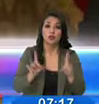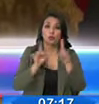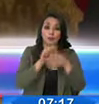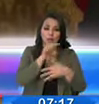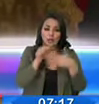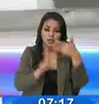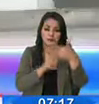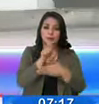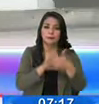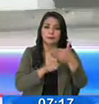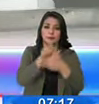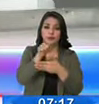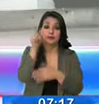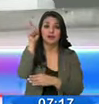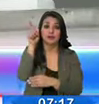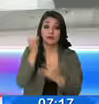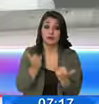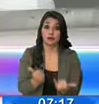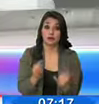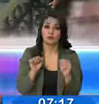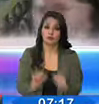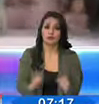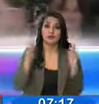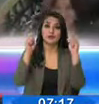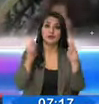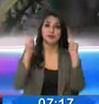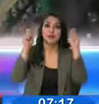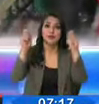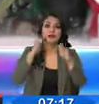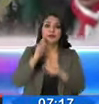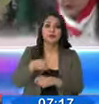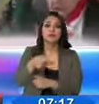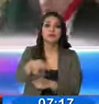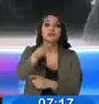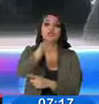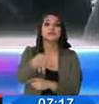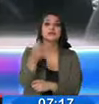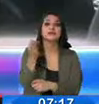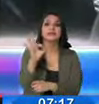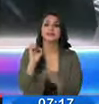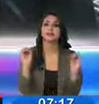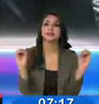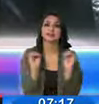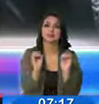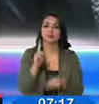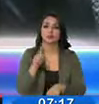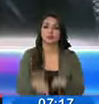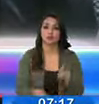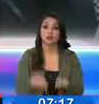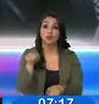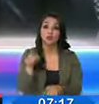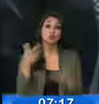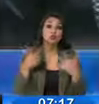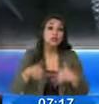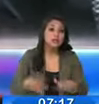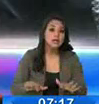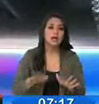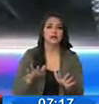ejemplo, ningún dirigente actual podrá ser candidato para los comicios del 2019. Quienes ya estén ocupando un